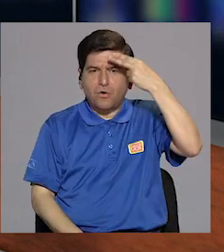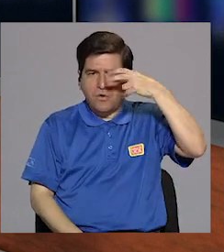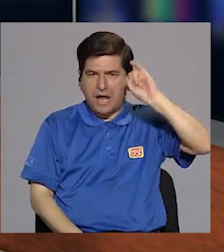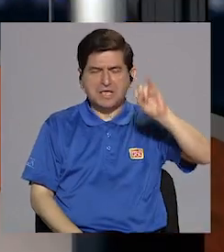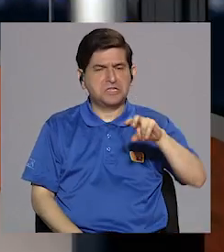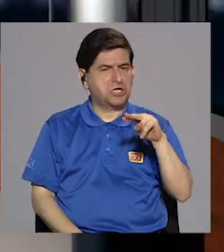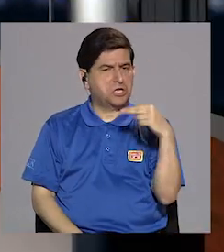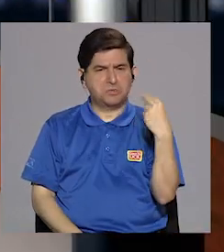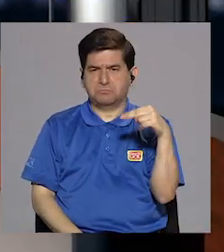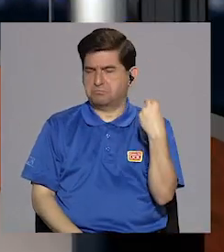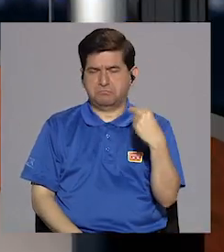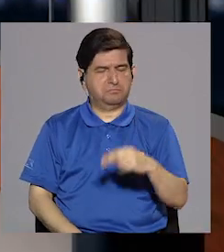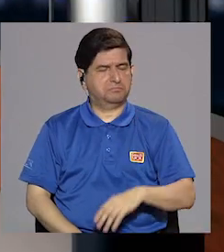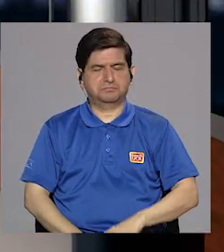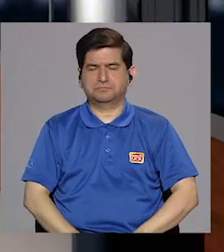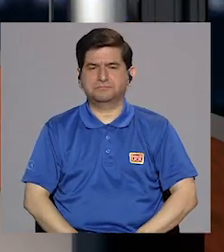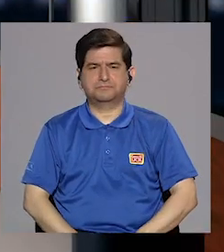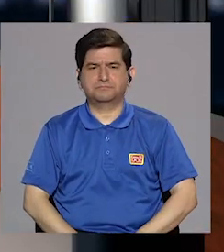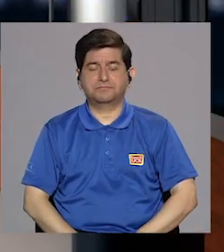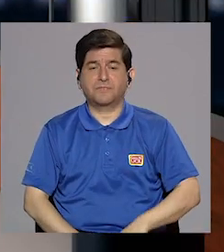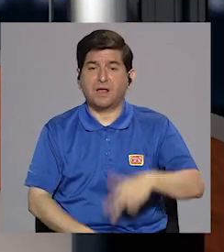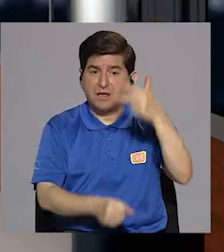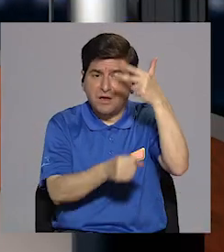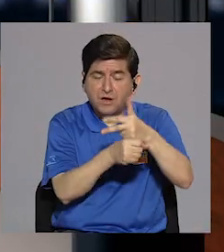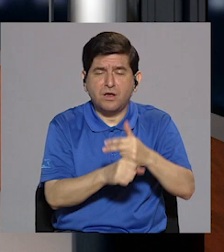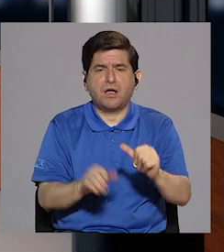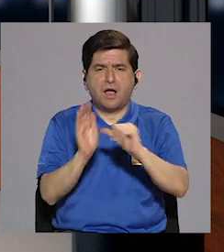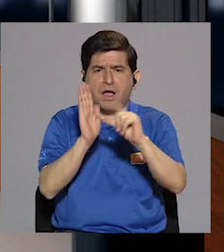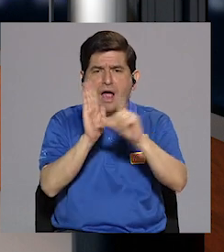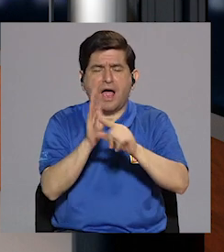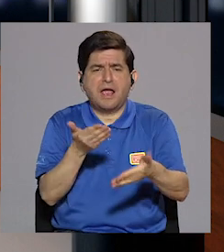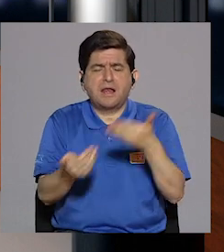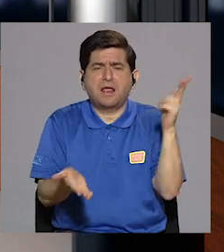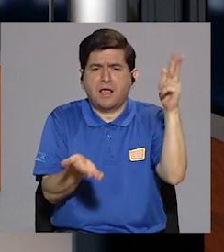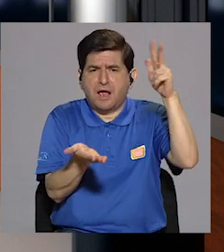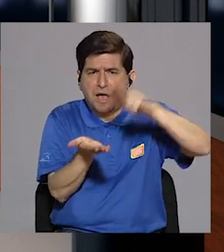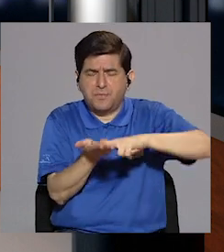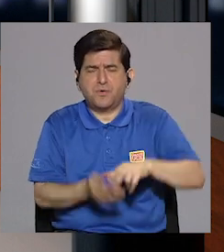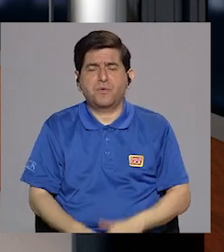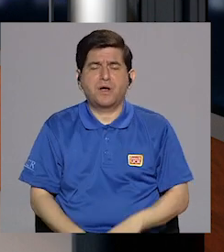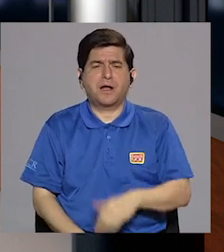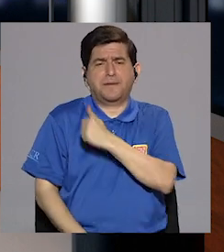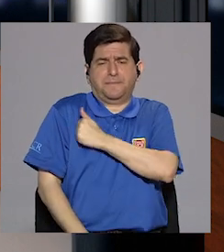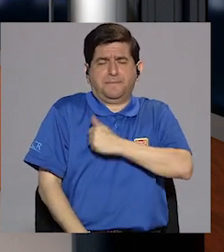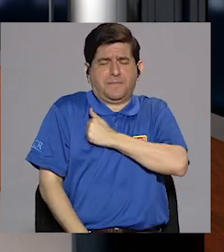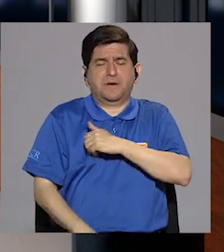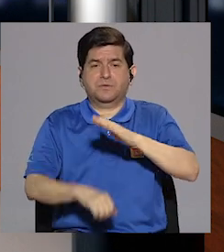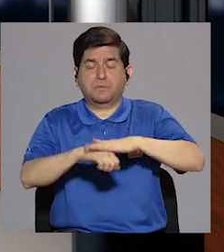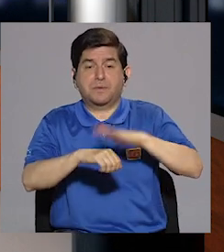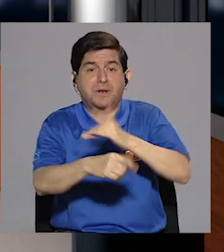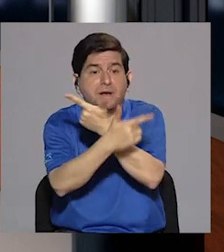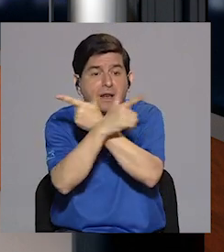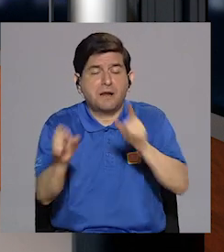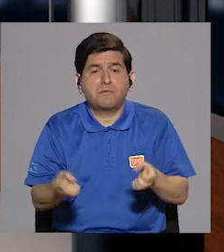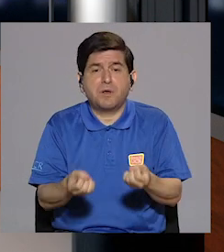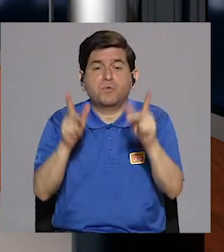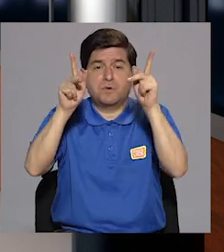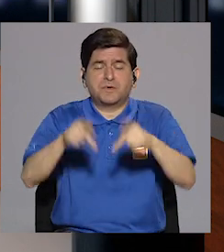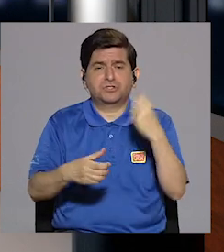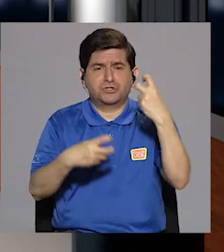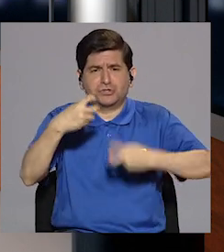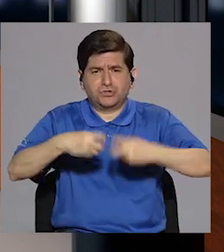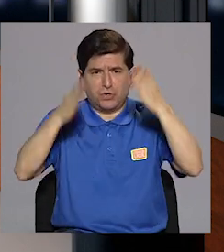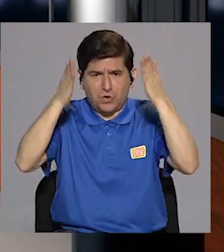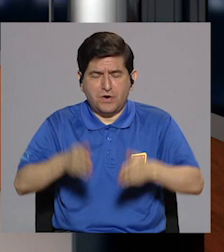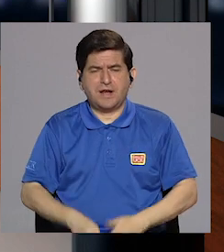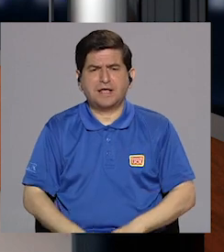noticia. En Guatemala, el Congreso está a punto de aprobar una amnistía que dejaría en libertad a decenas de criminales